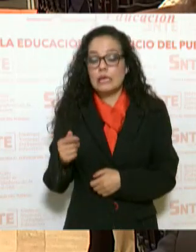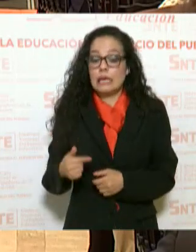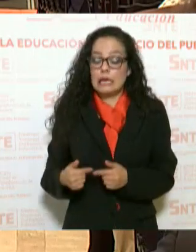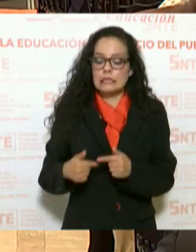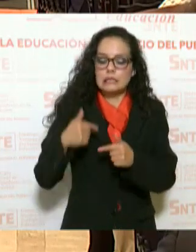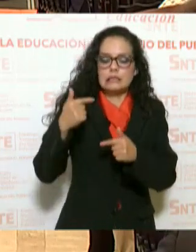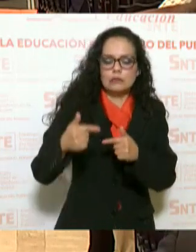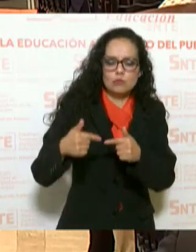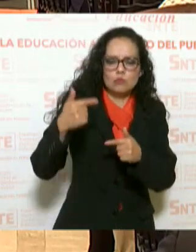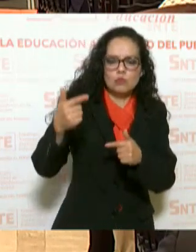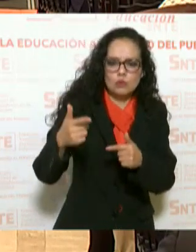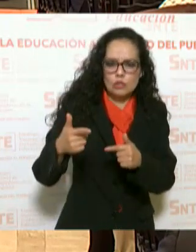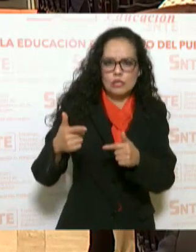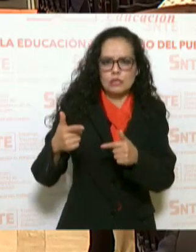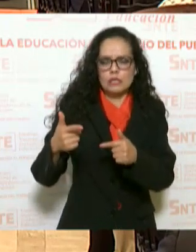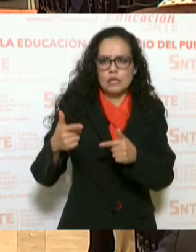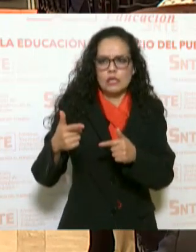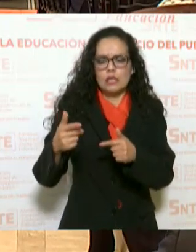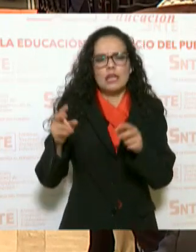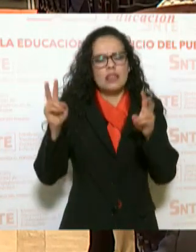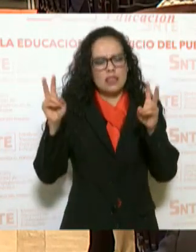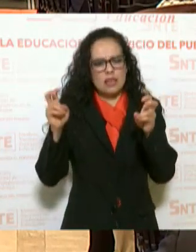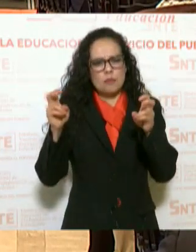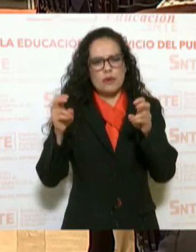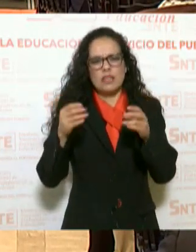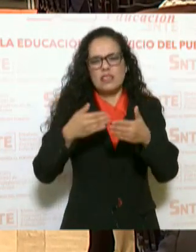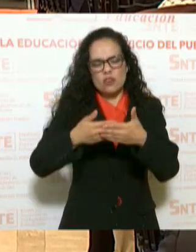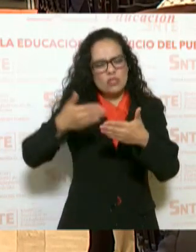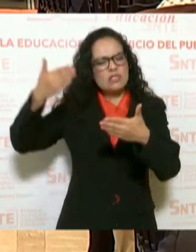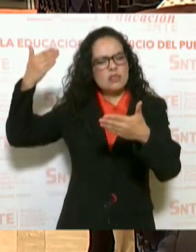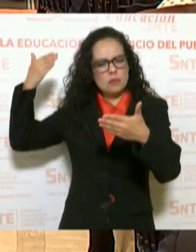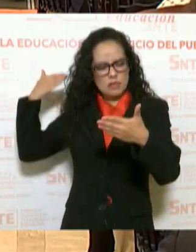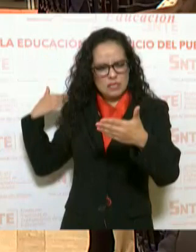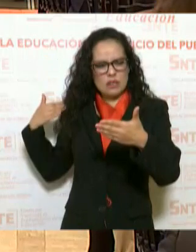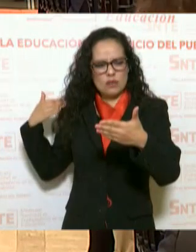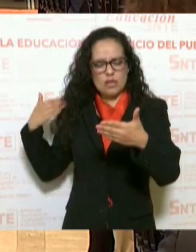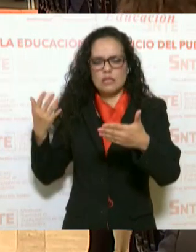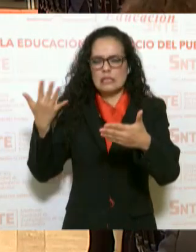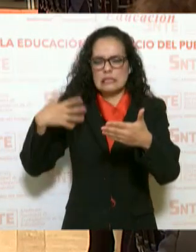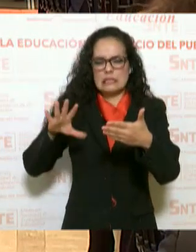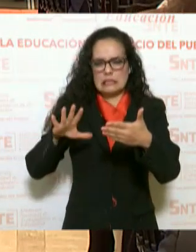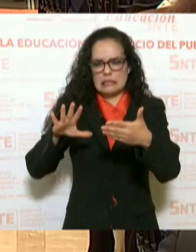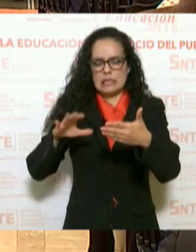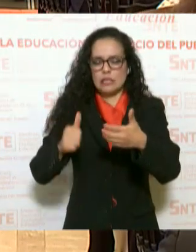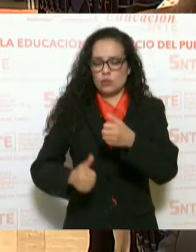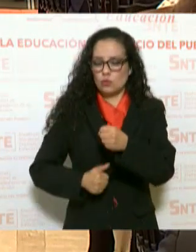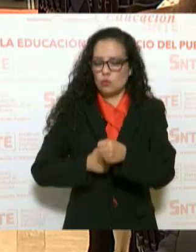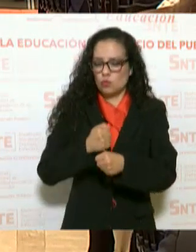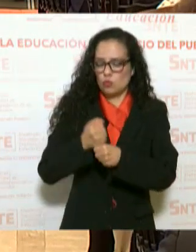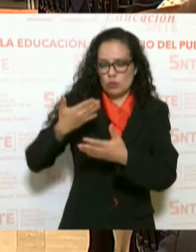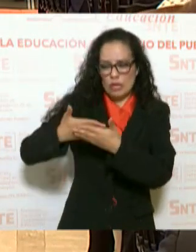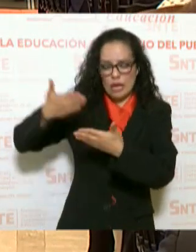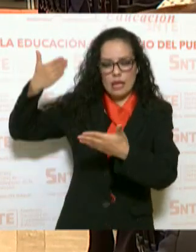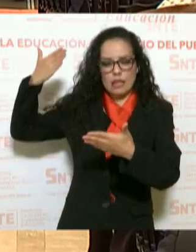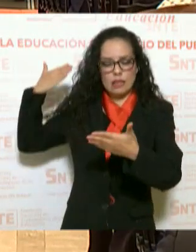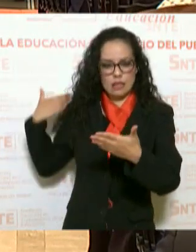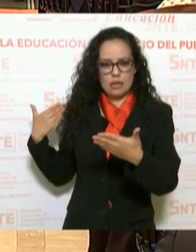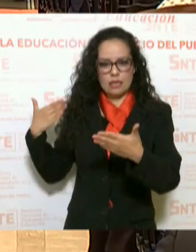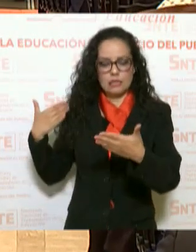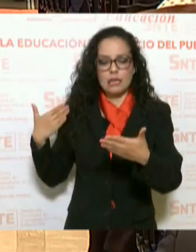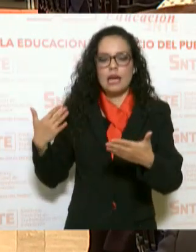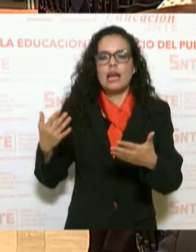de algo que empezó hace 10 años por la campaña unida y creando el